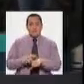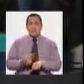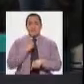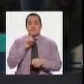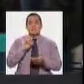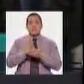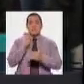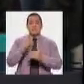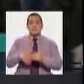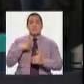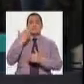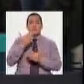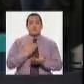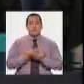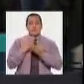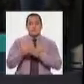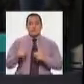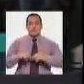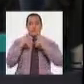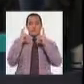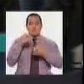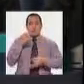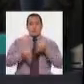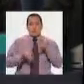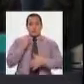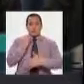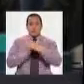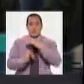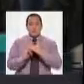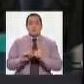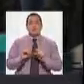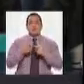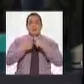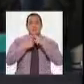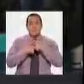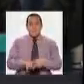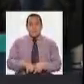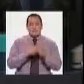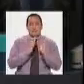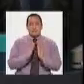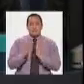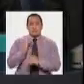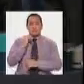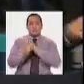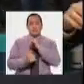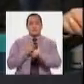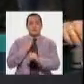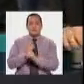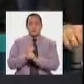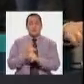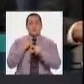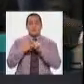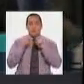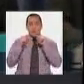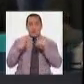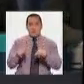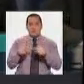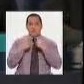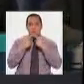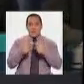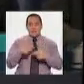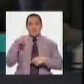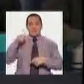es que luego de agotarse la vía interna, recién se inicia el proceso internacional. Por esa razón